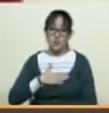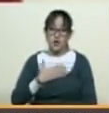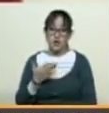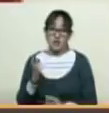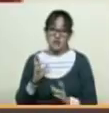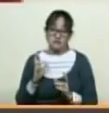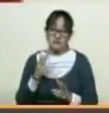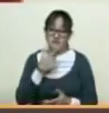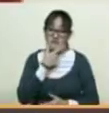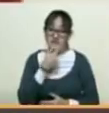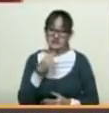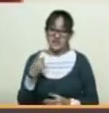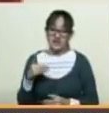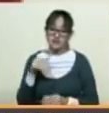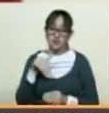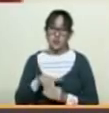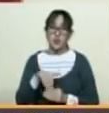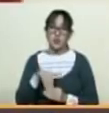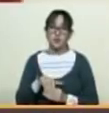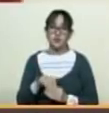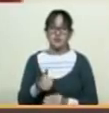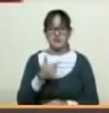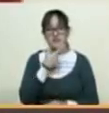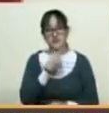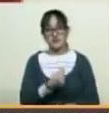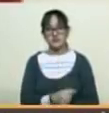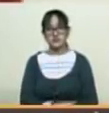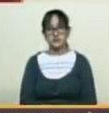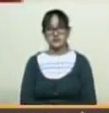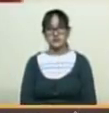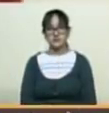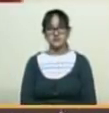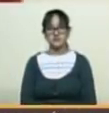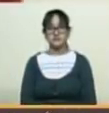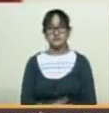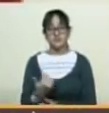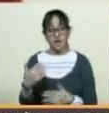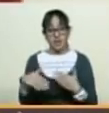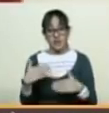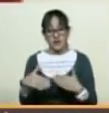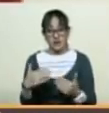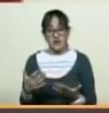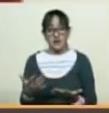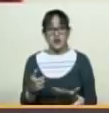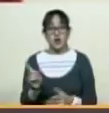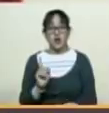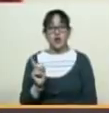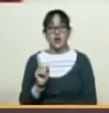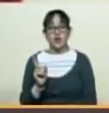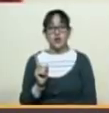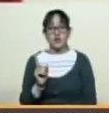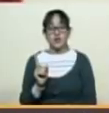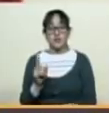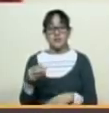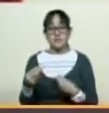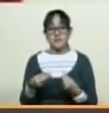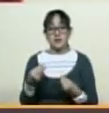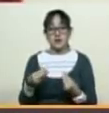con facilidad su derecho al voto. Asimismo, adelantando, no para hacerlo para